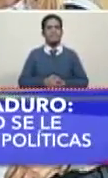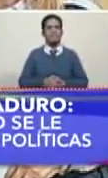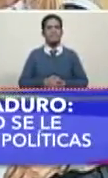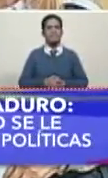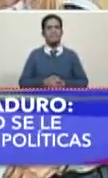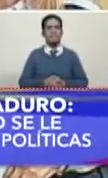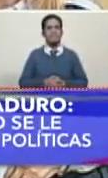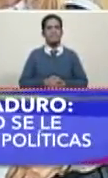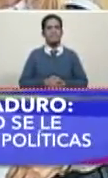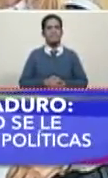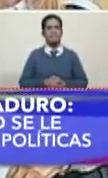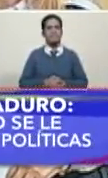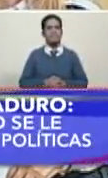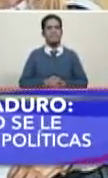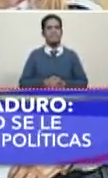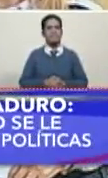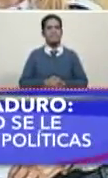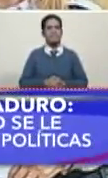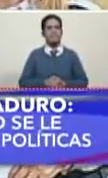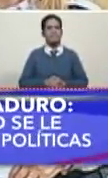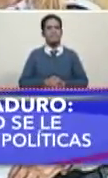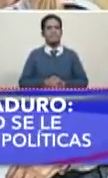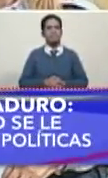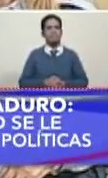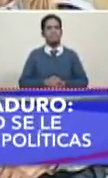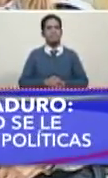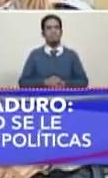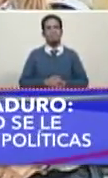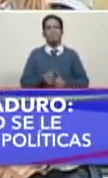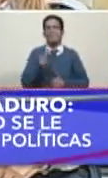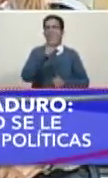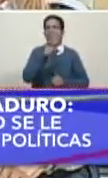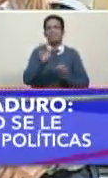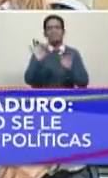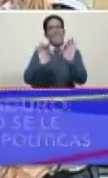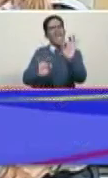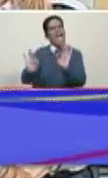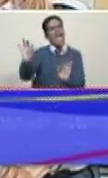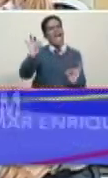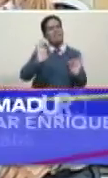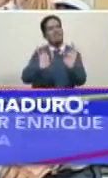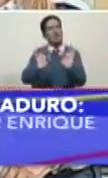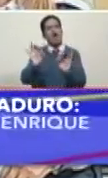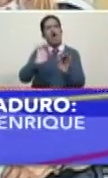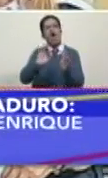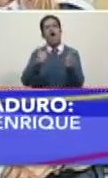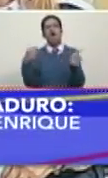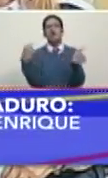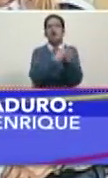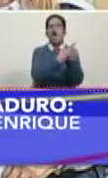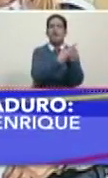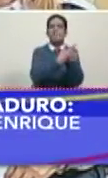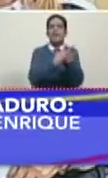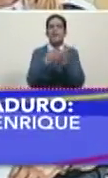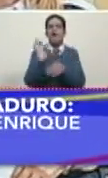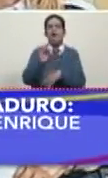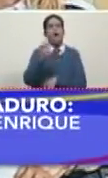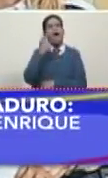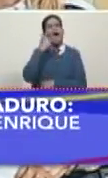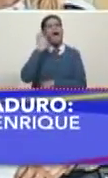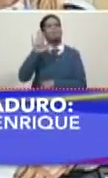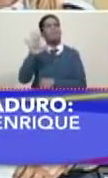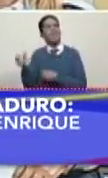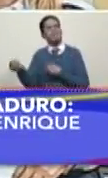Ni con shows, ni con golpes fracasados, ni con amenazas de intervención, ni